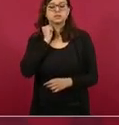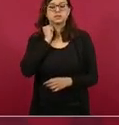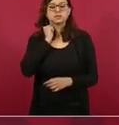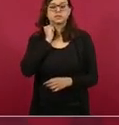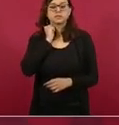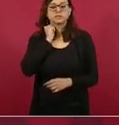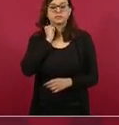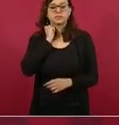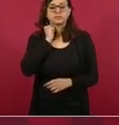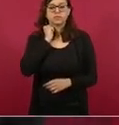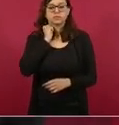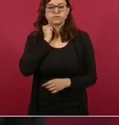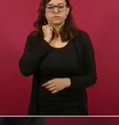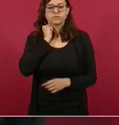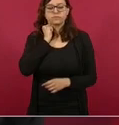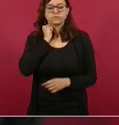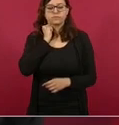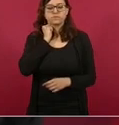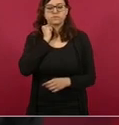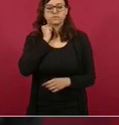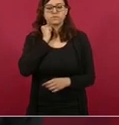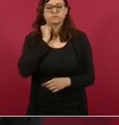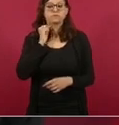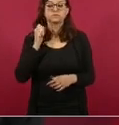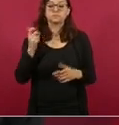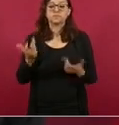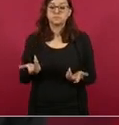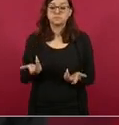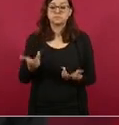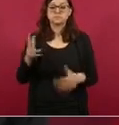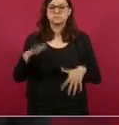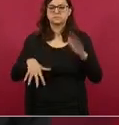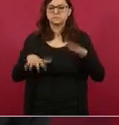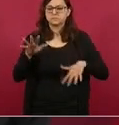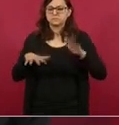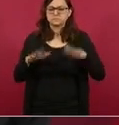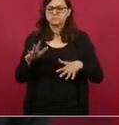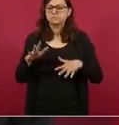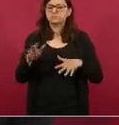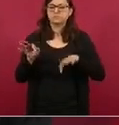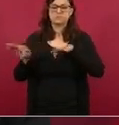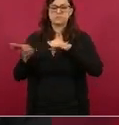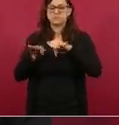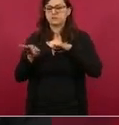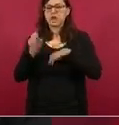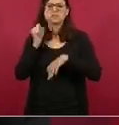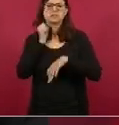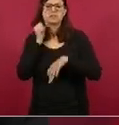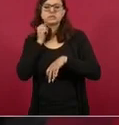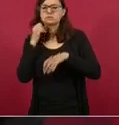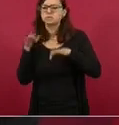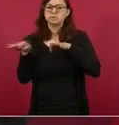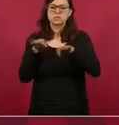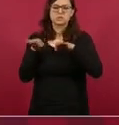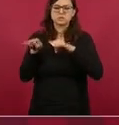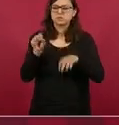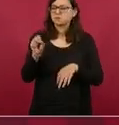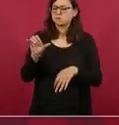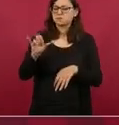Y cuando no estaba ni en la corte ni en el Senado, acostumbraba a ir a